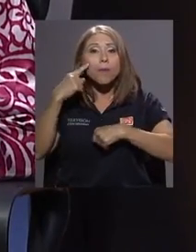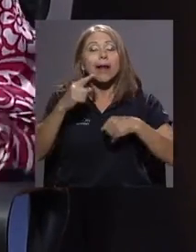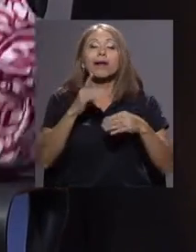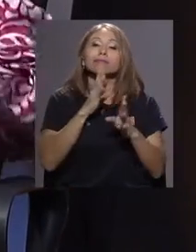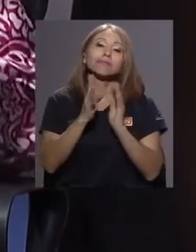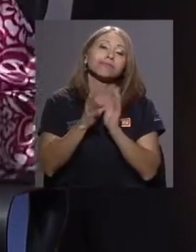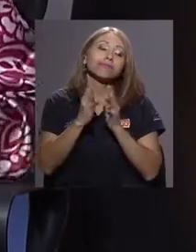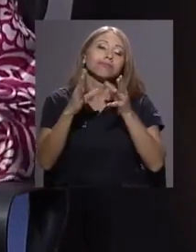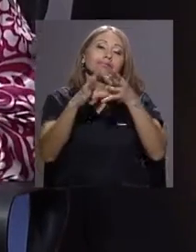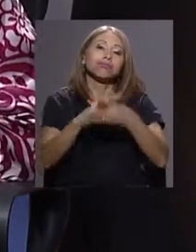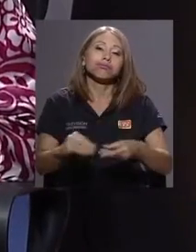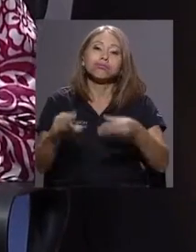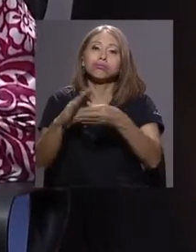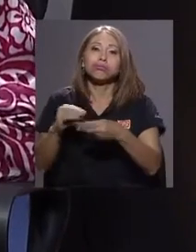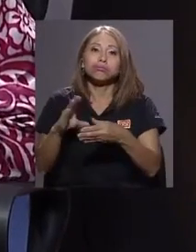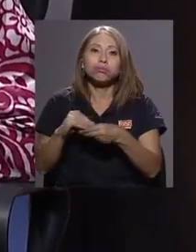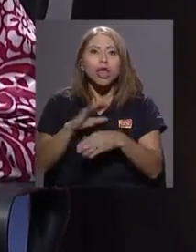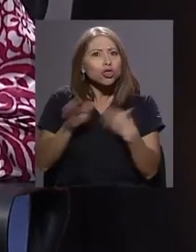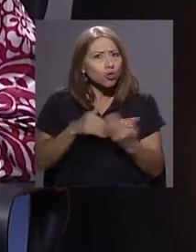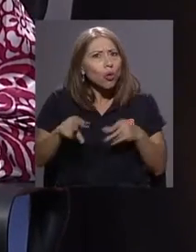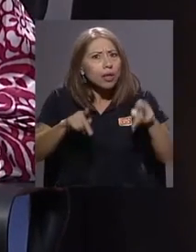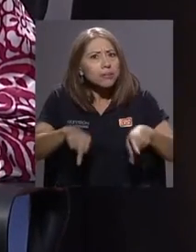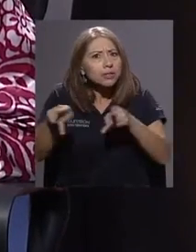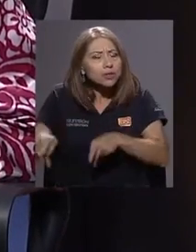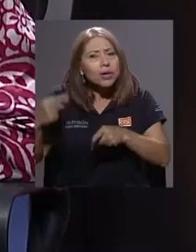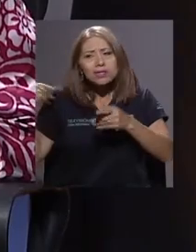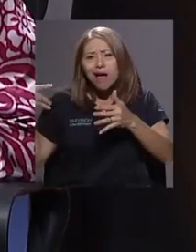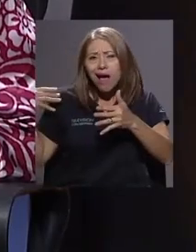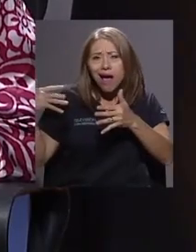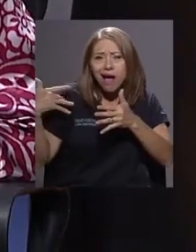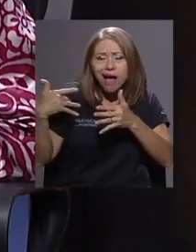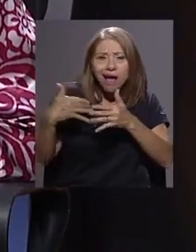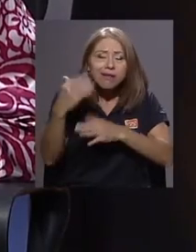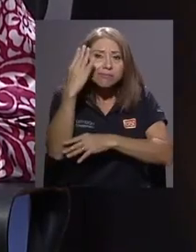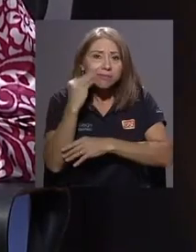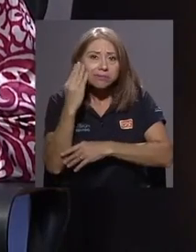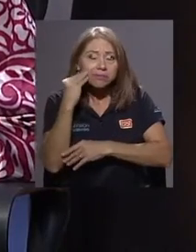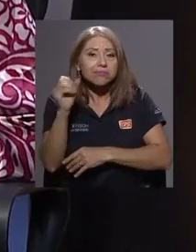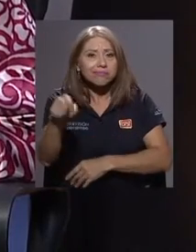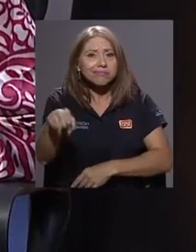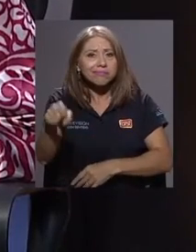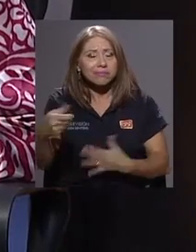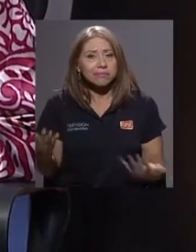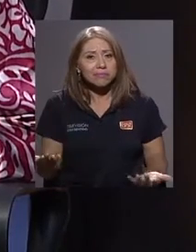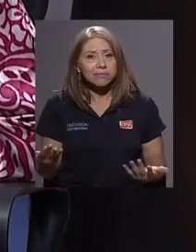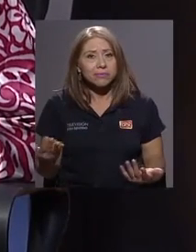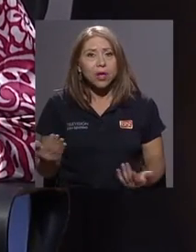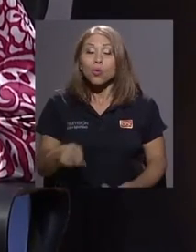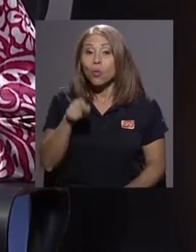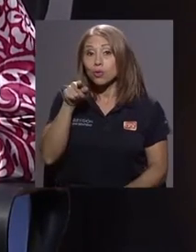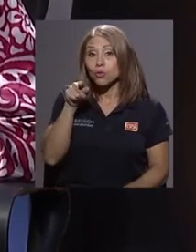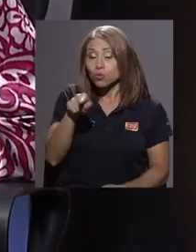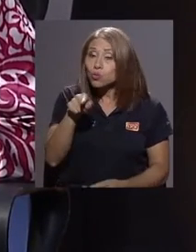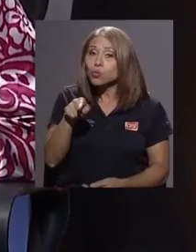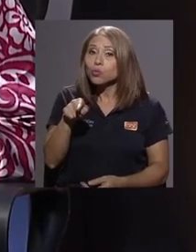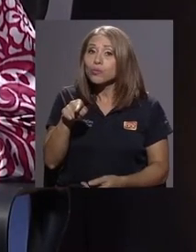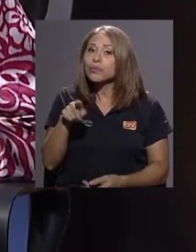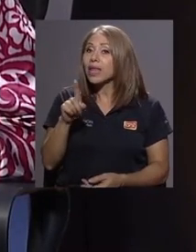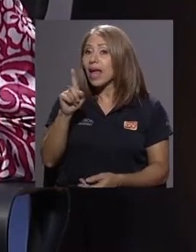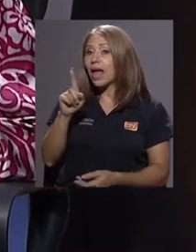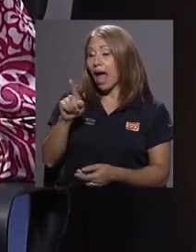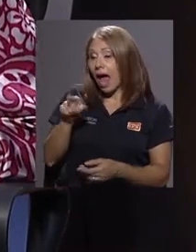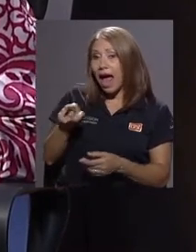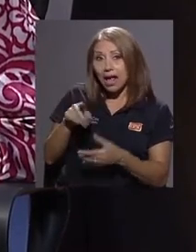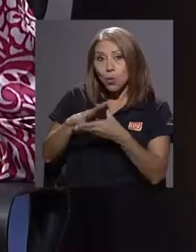y todos hemos tenido vivencias a lo largo de nuestras de nuestra existencia y cuando tú le cuentas a un niño